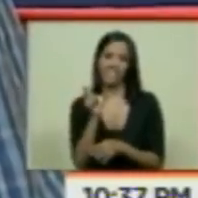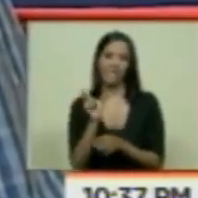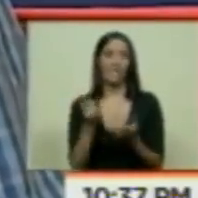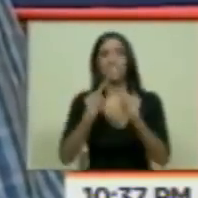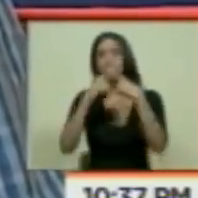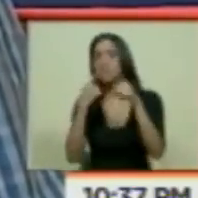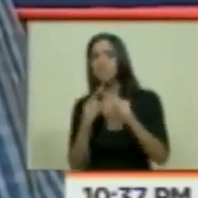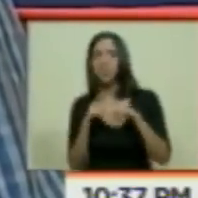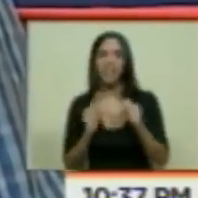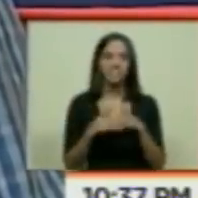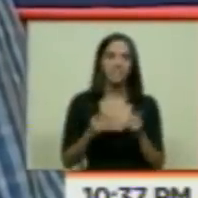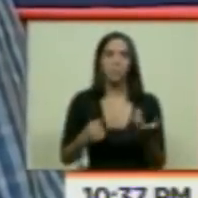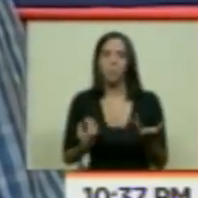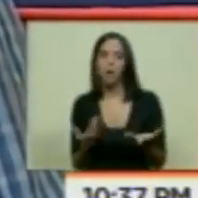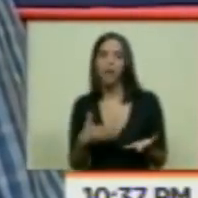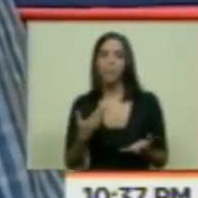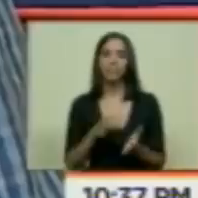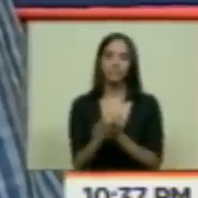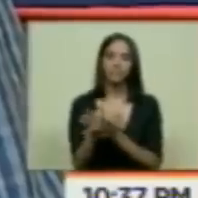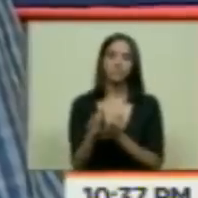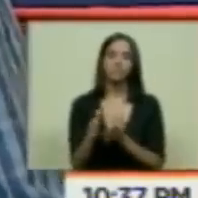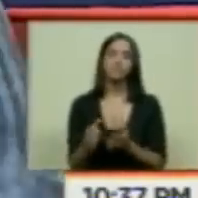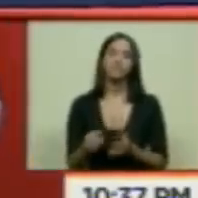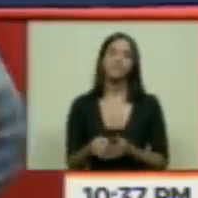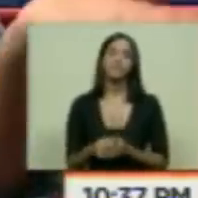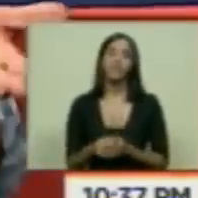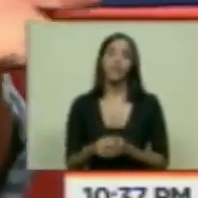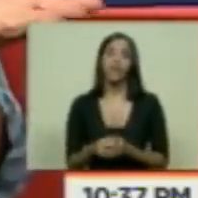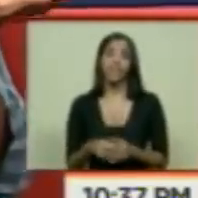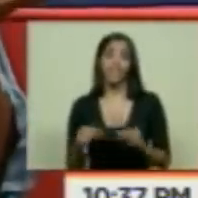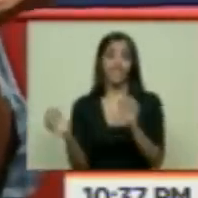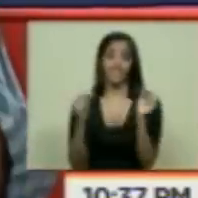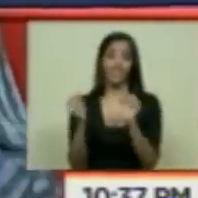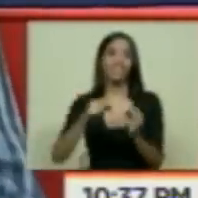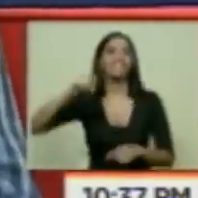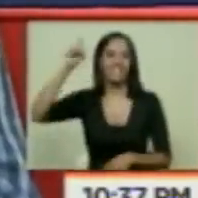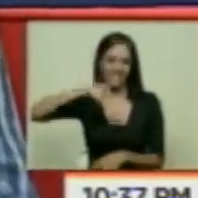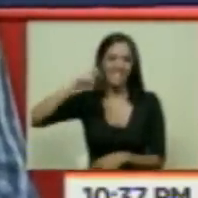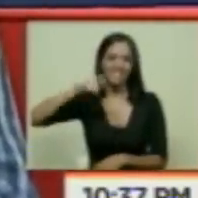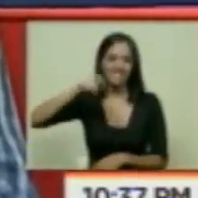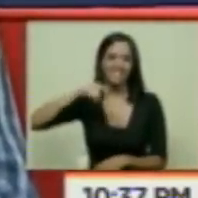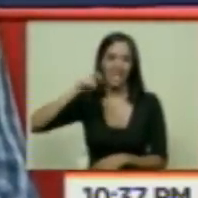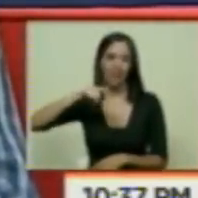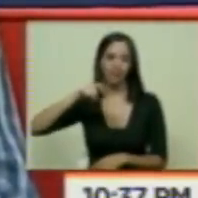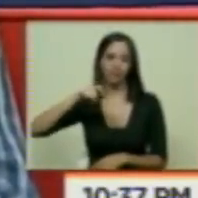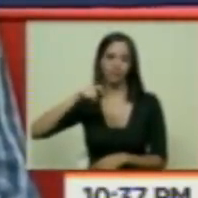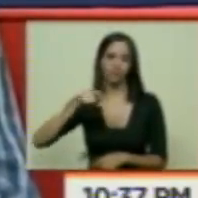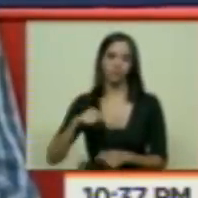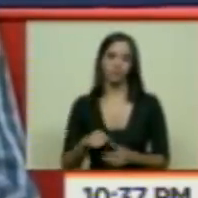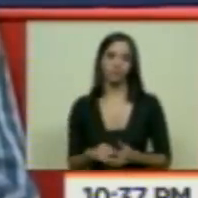que puedan surgir, del debate que es necesario,